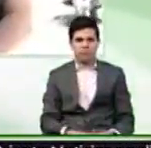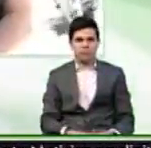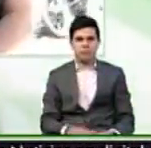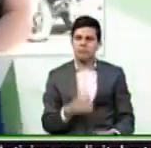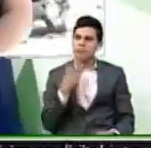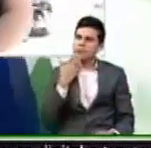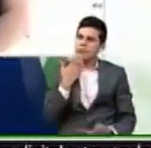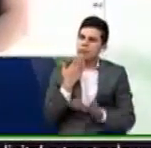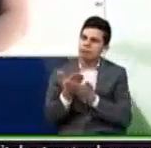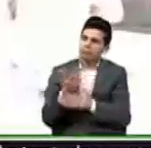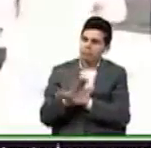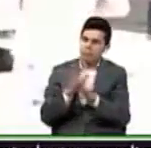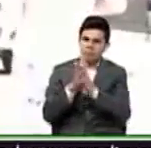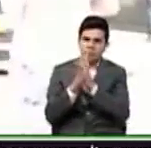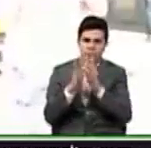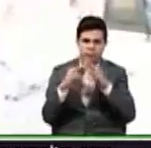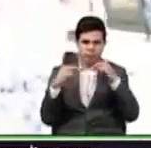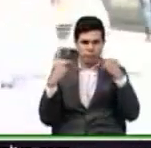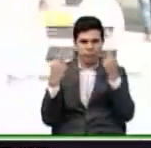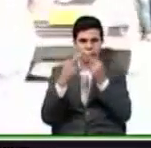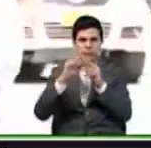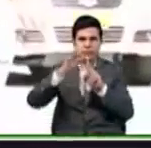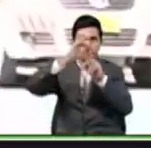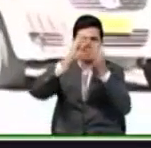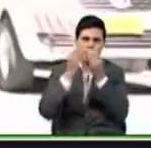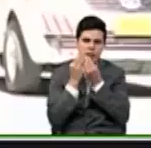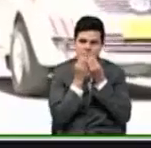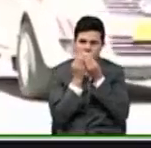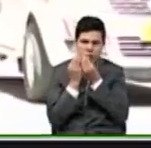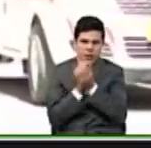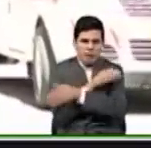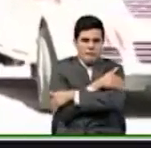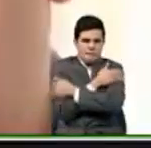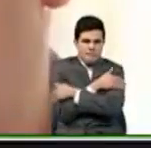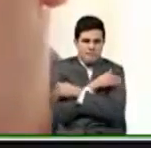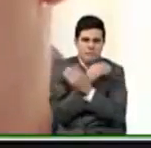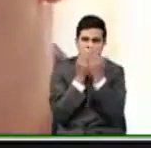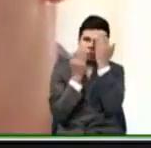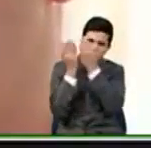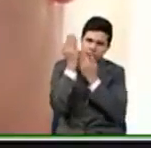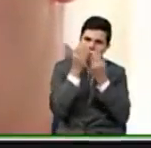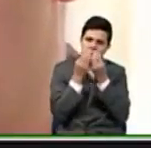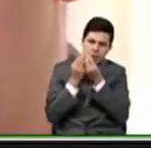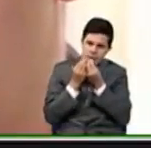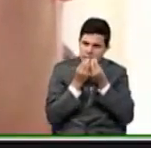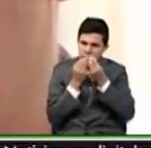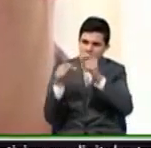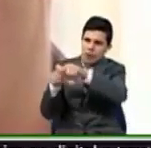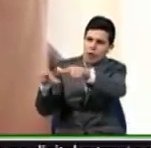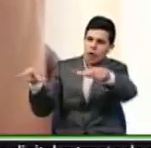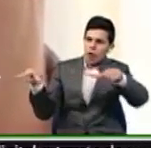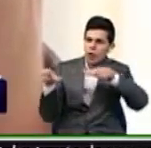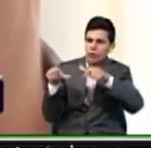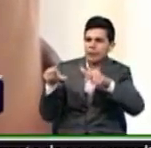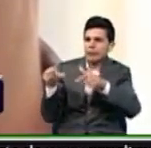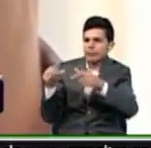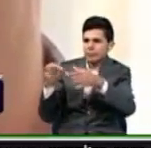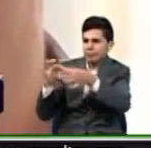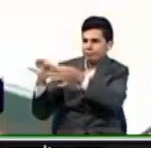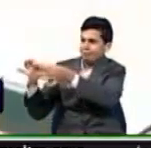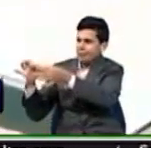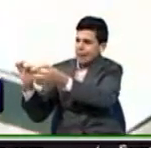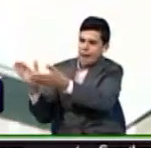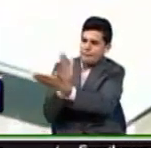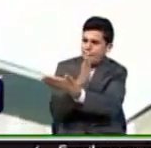Gracias, buenas tardes. En sesión plenaria, el Consejo de Pamplona estudia la aprobación del desenclave de un terreno del municipio que tiene un